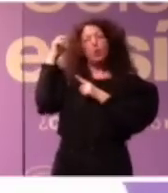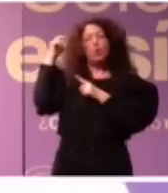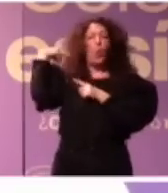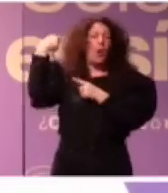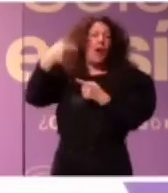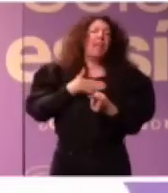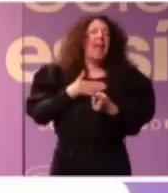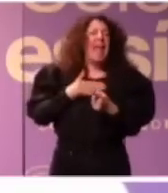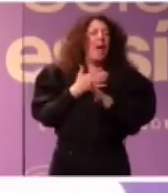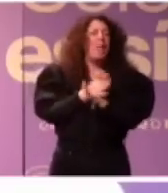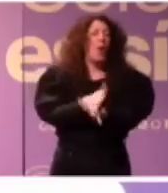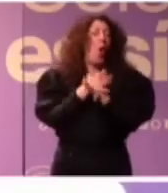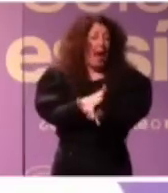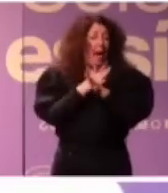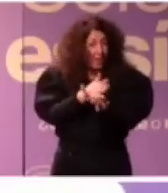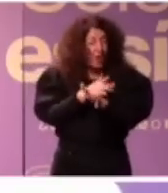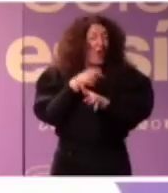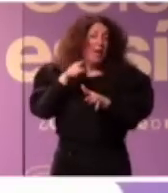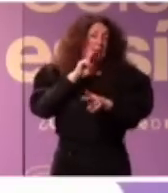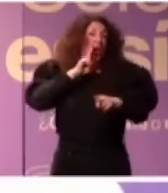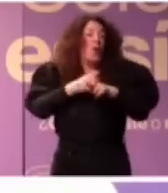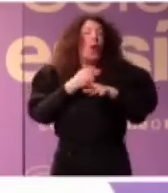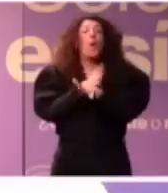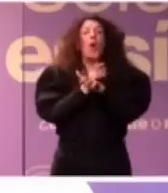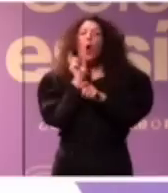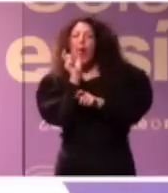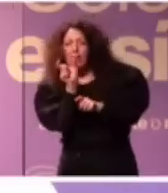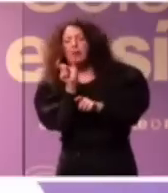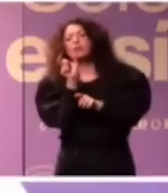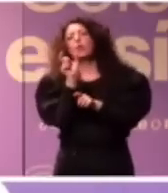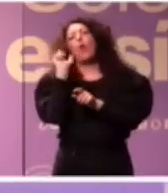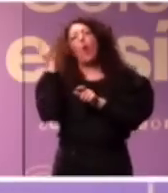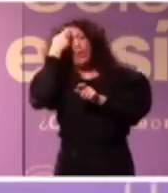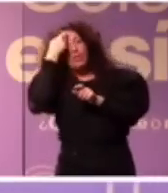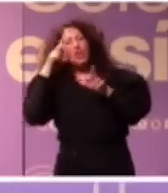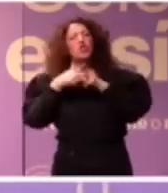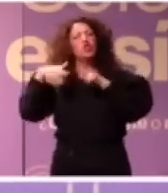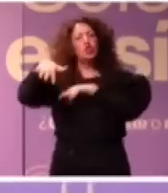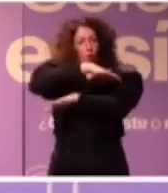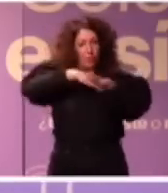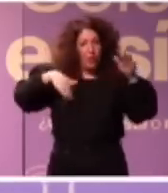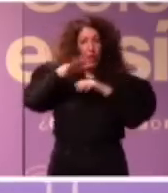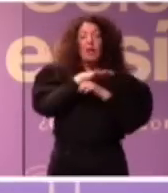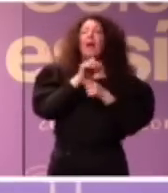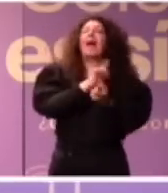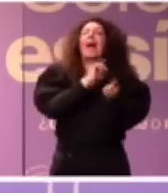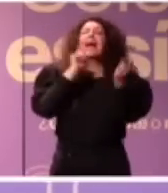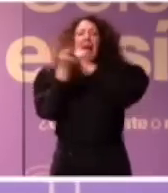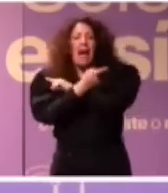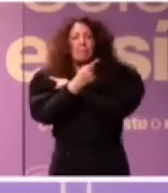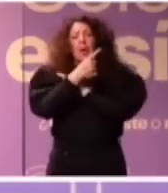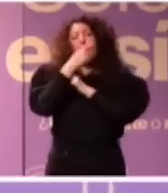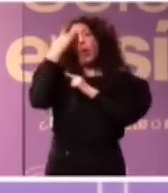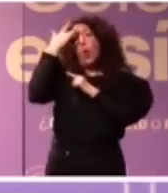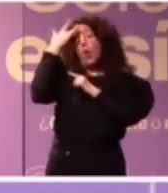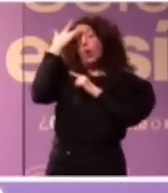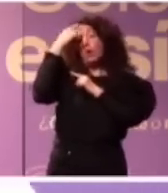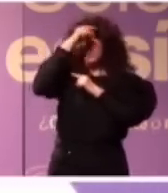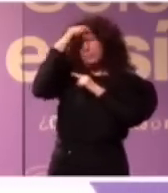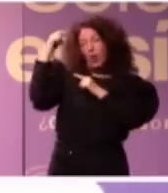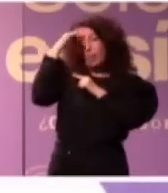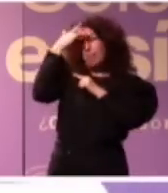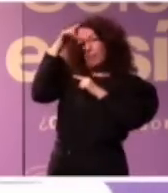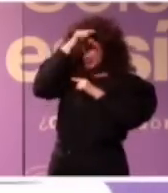de la violación, que es un término sociológico para quien no lo conozca, por la cultura del consentimiento, acabar con el